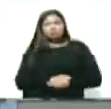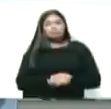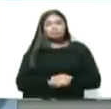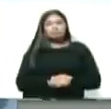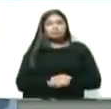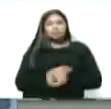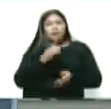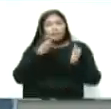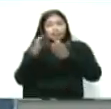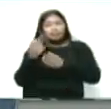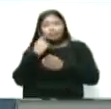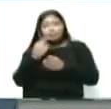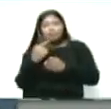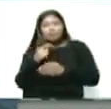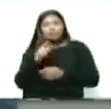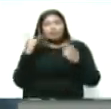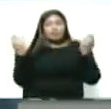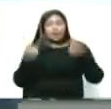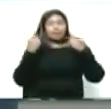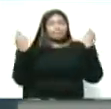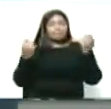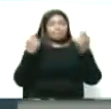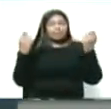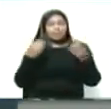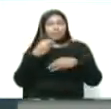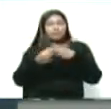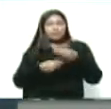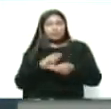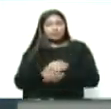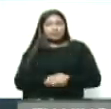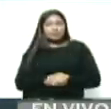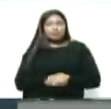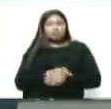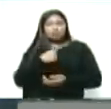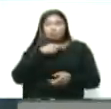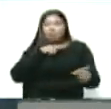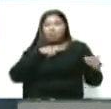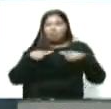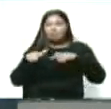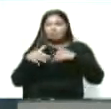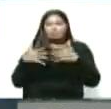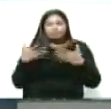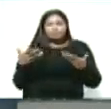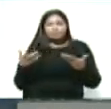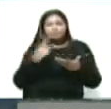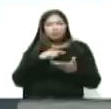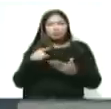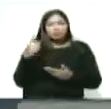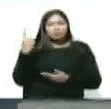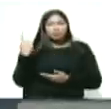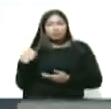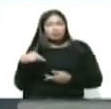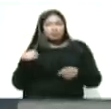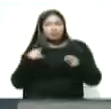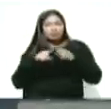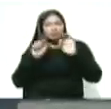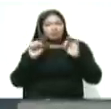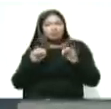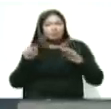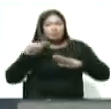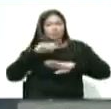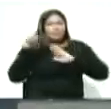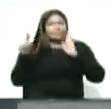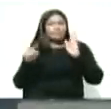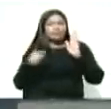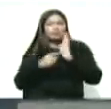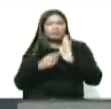que he mencionado sobre esta campaña, ya estamos listos para tener de manera completa,